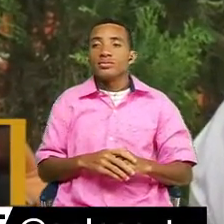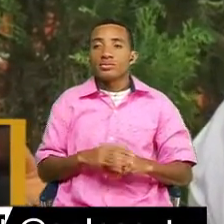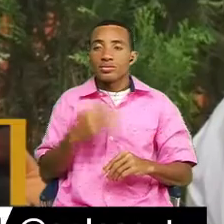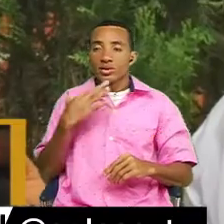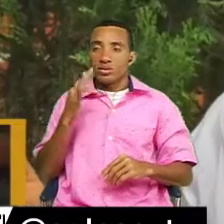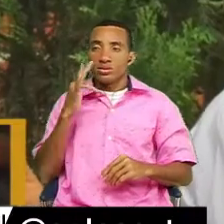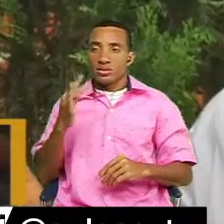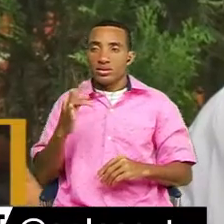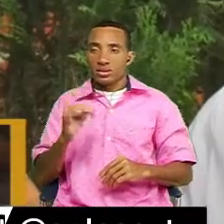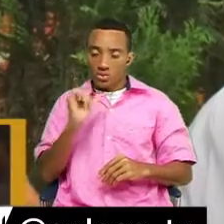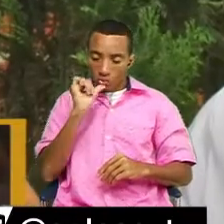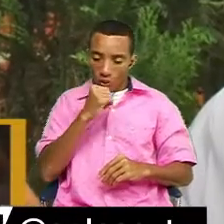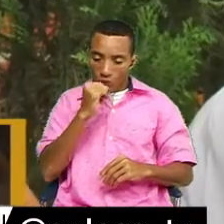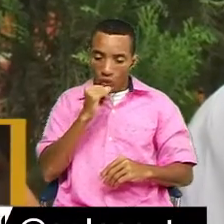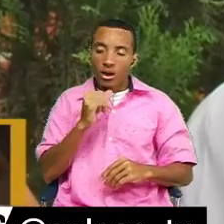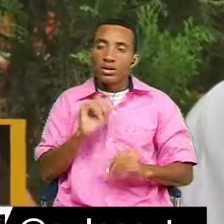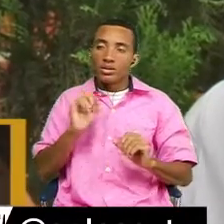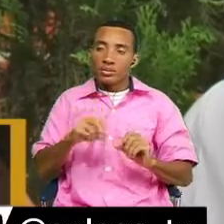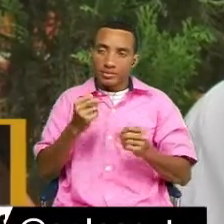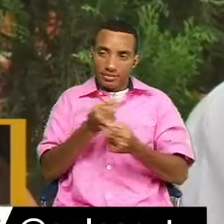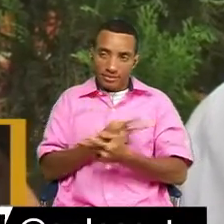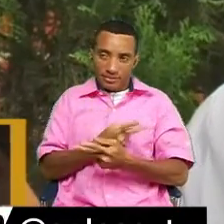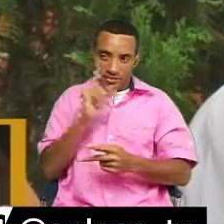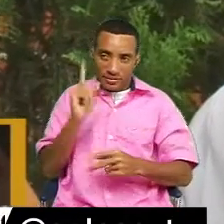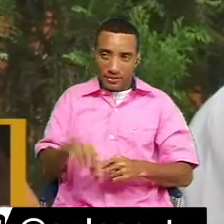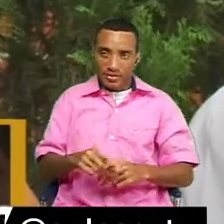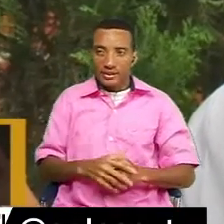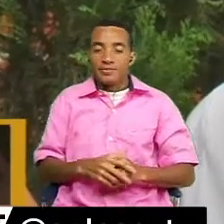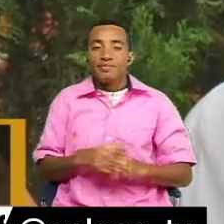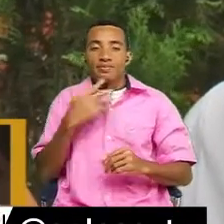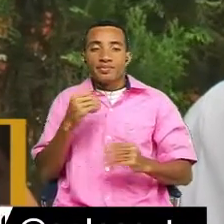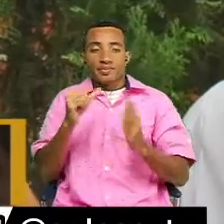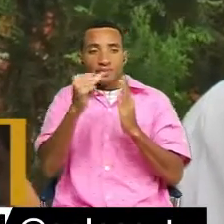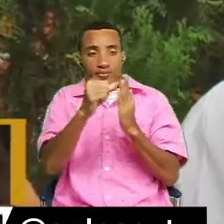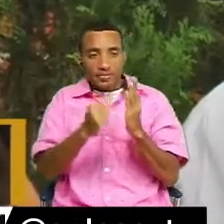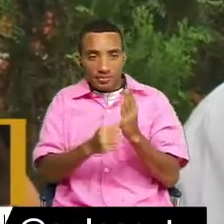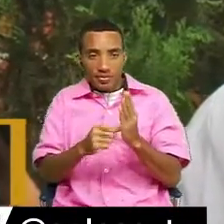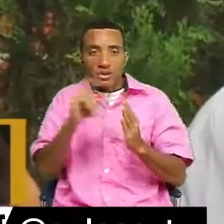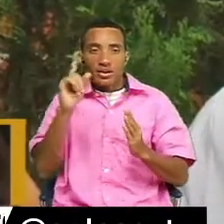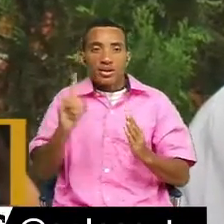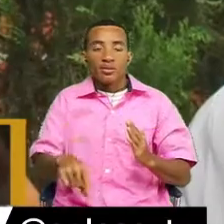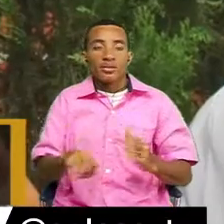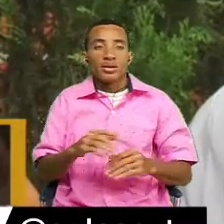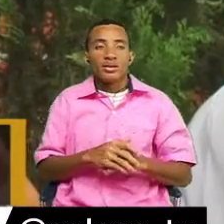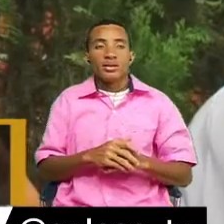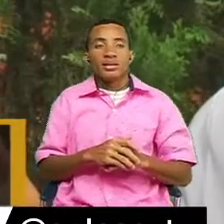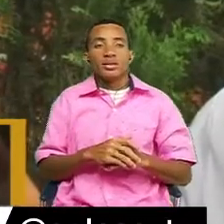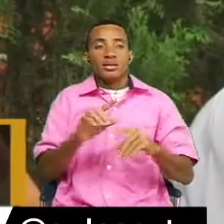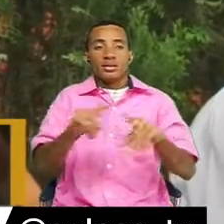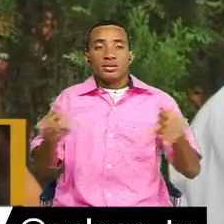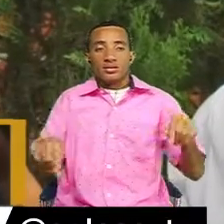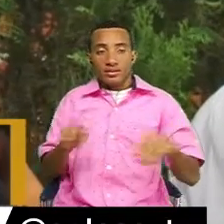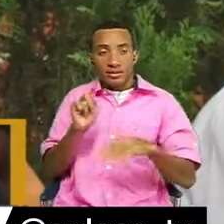víctima, nuevamente lo repito, y corresponde al programa de la Fiscalía General de la Nación coadyuvar pues, a las labores de